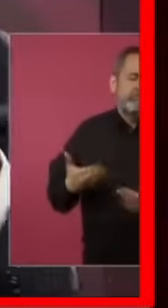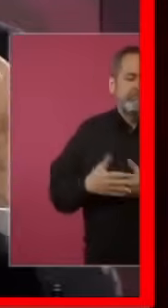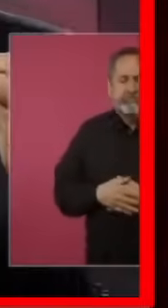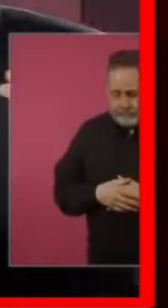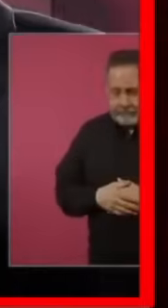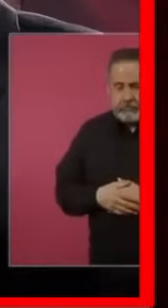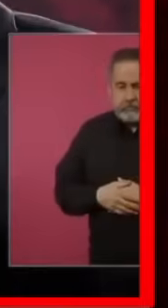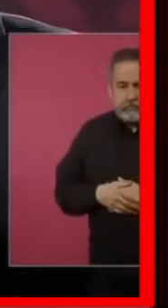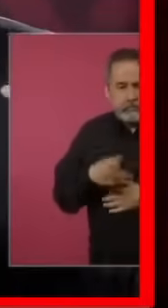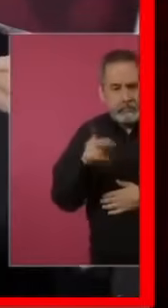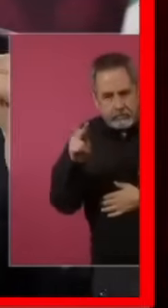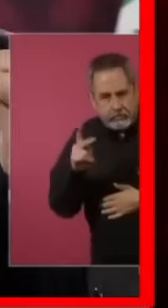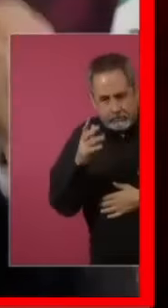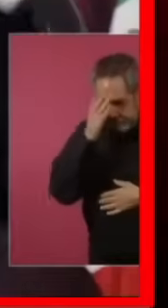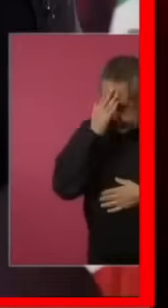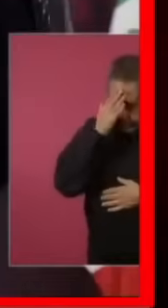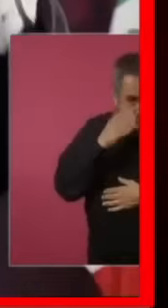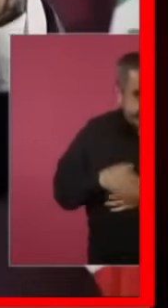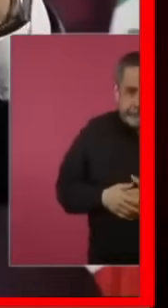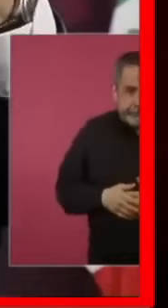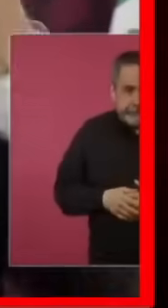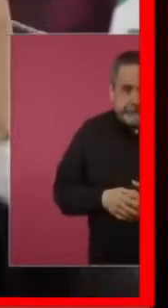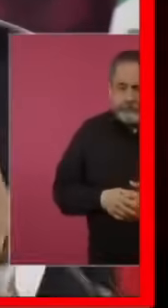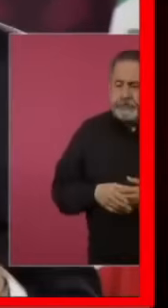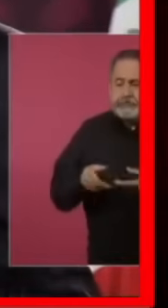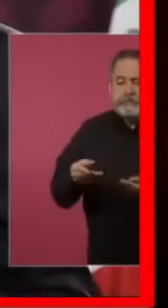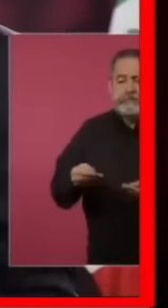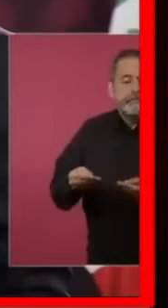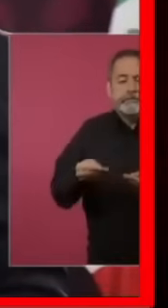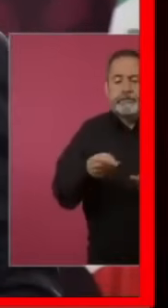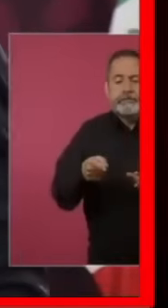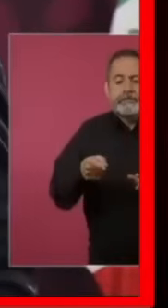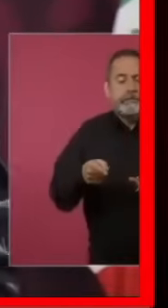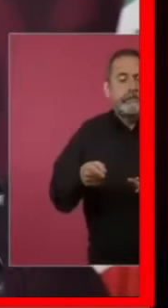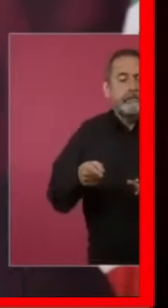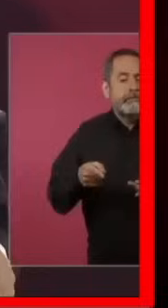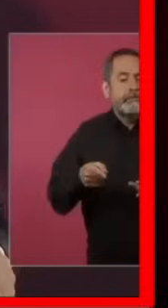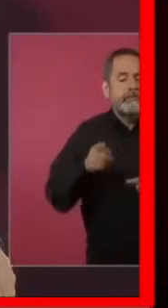pero en la